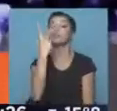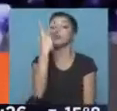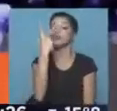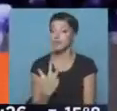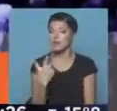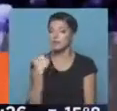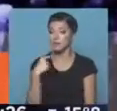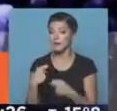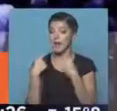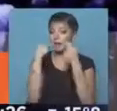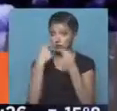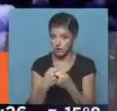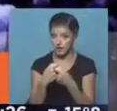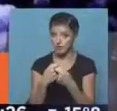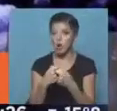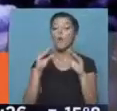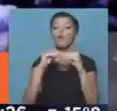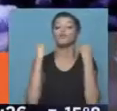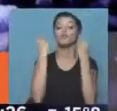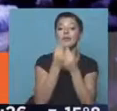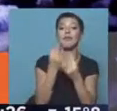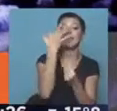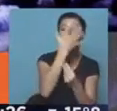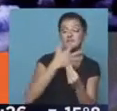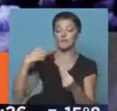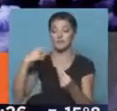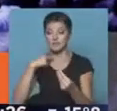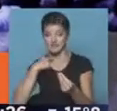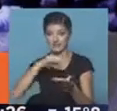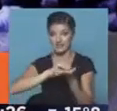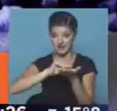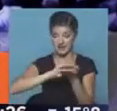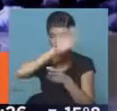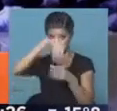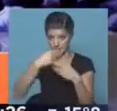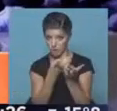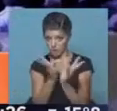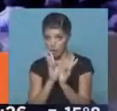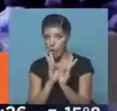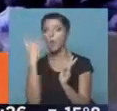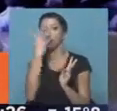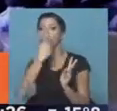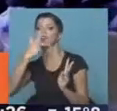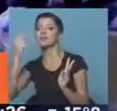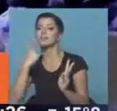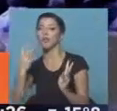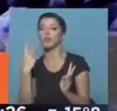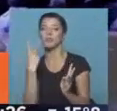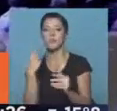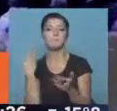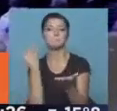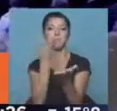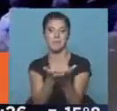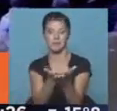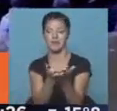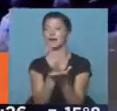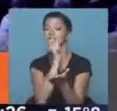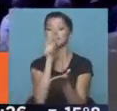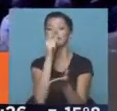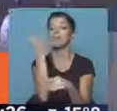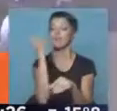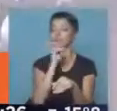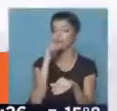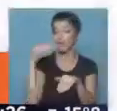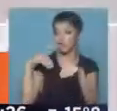2/3, 432 votos de los 513 integrantes de la Cámara. Si la denuncia no es archivada, la Cámara